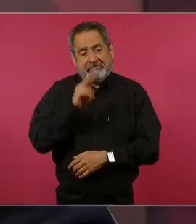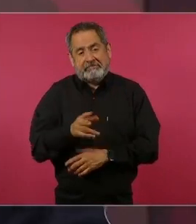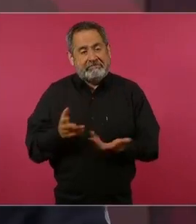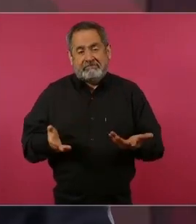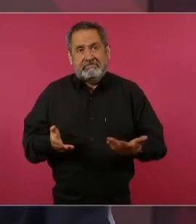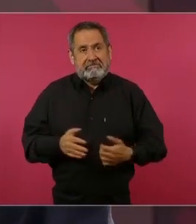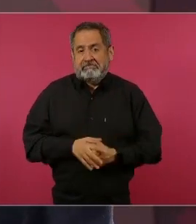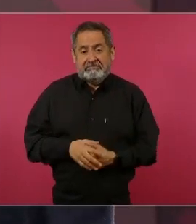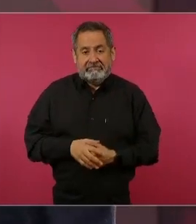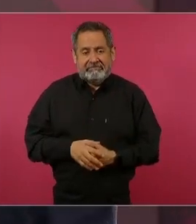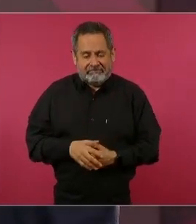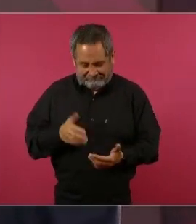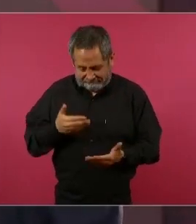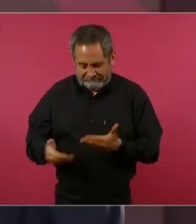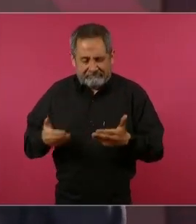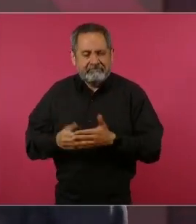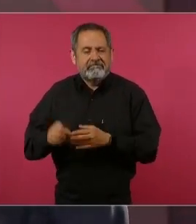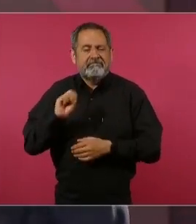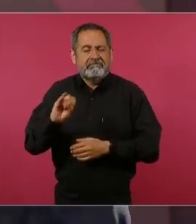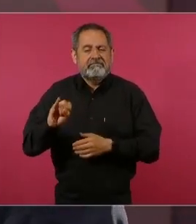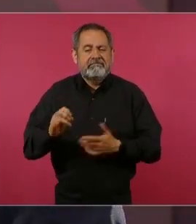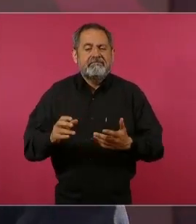no se veía.